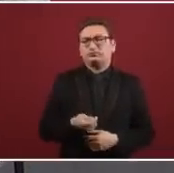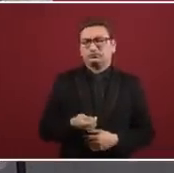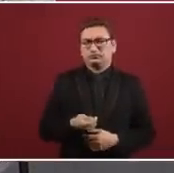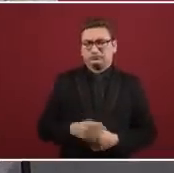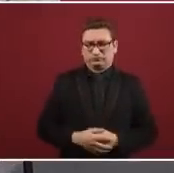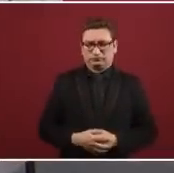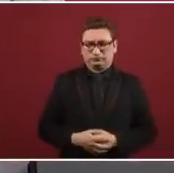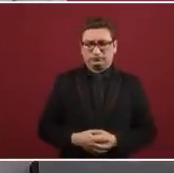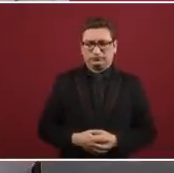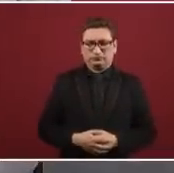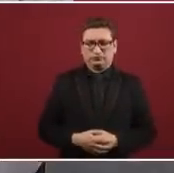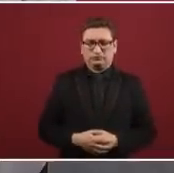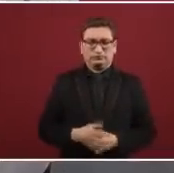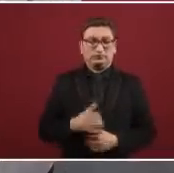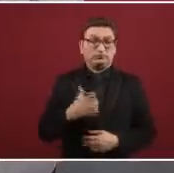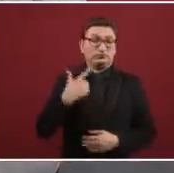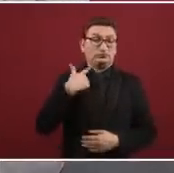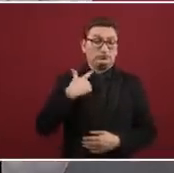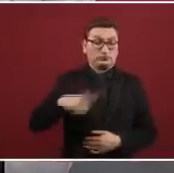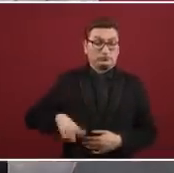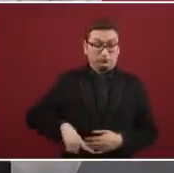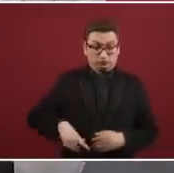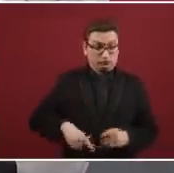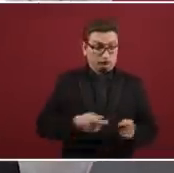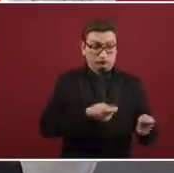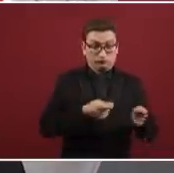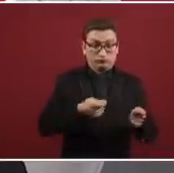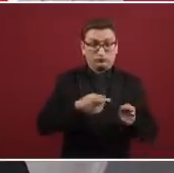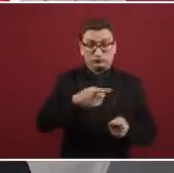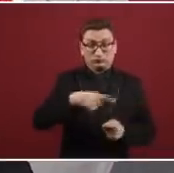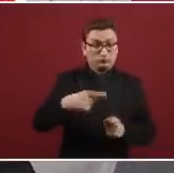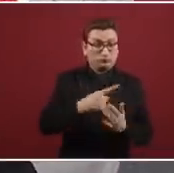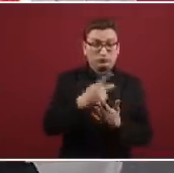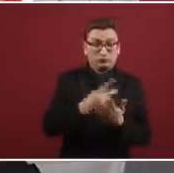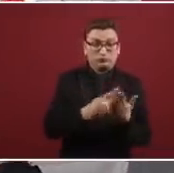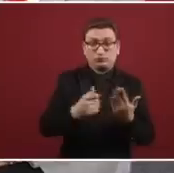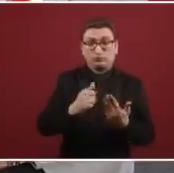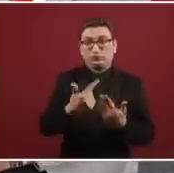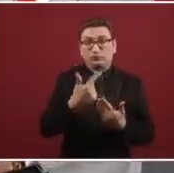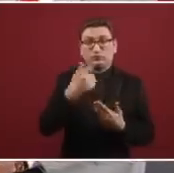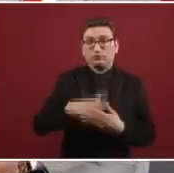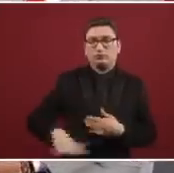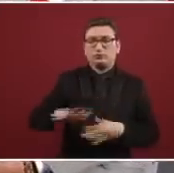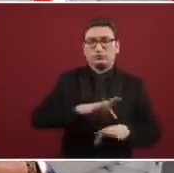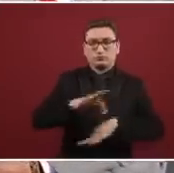una política para proteger a los ciudadanos,